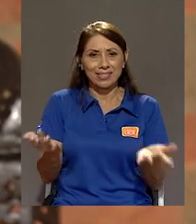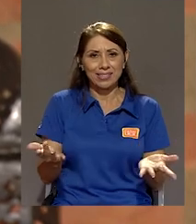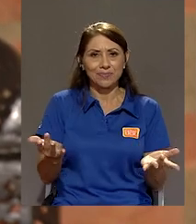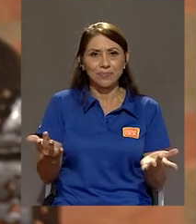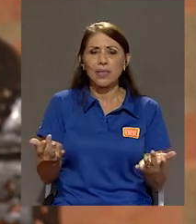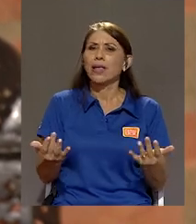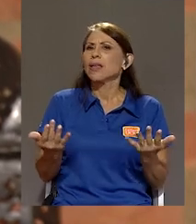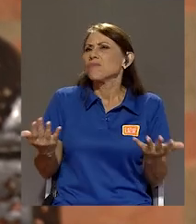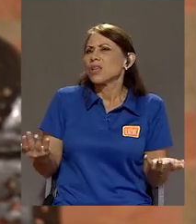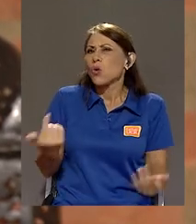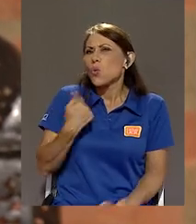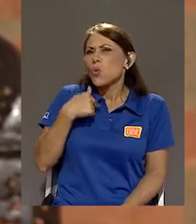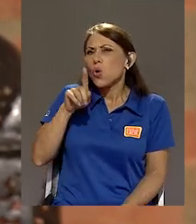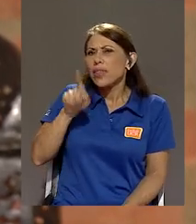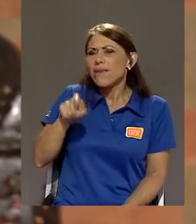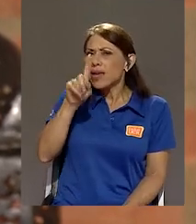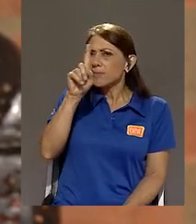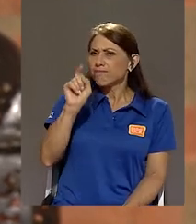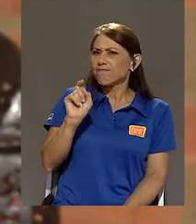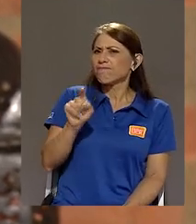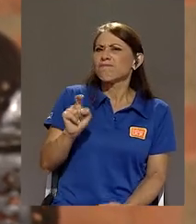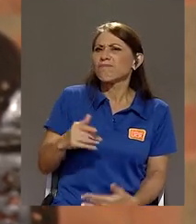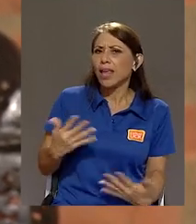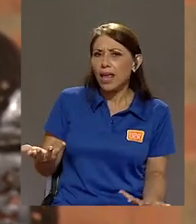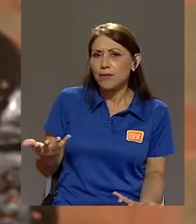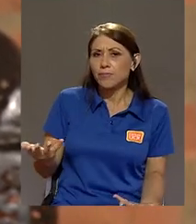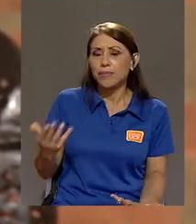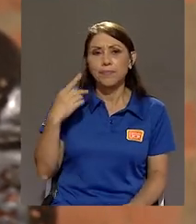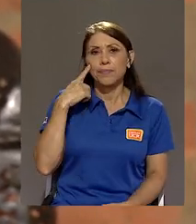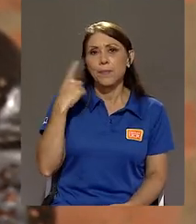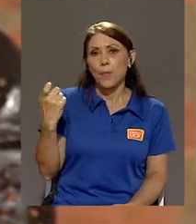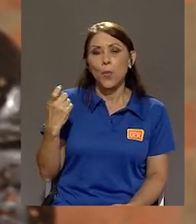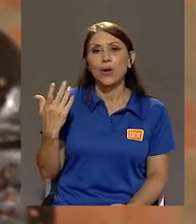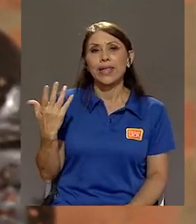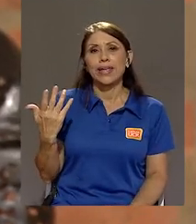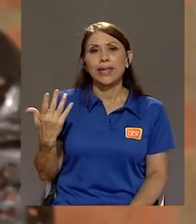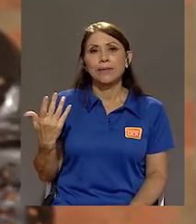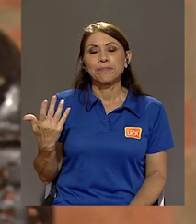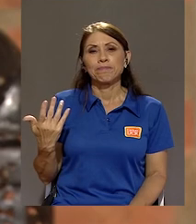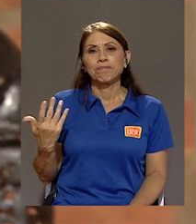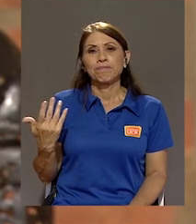¿Qué es la pregunta que uno debería plantearse? Porque